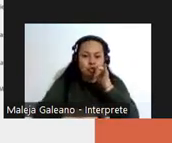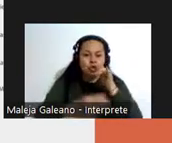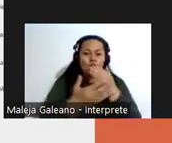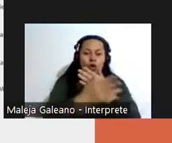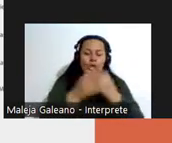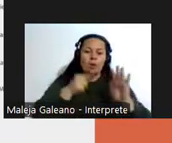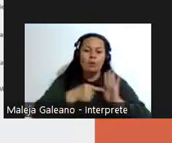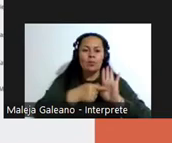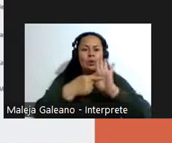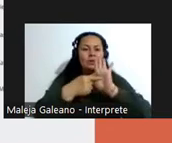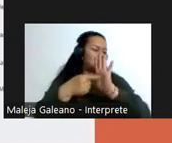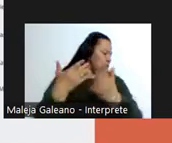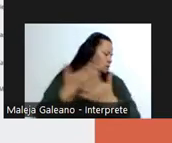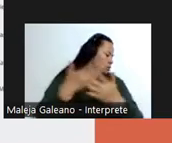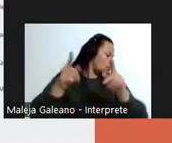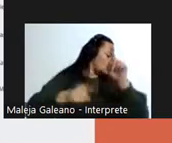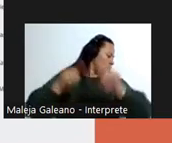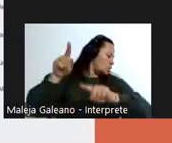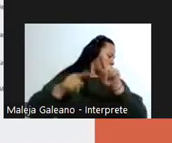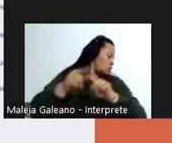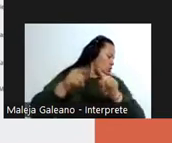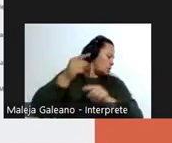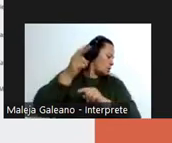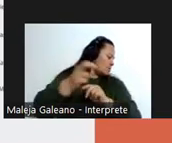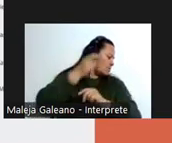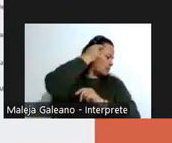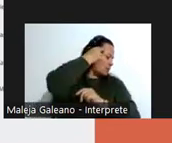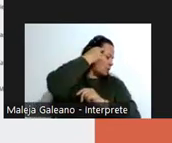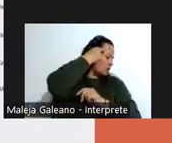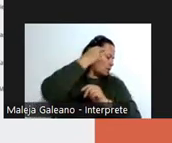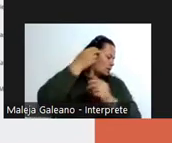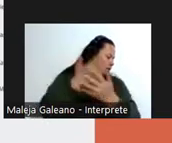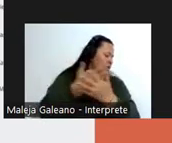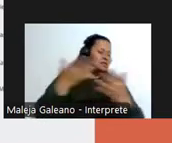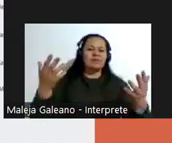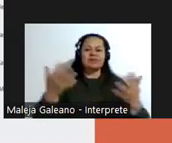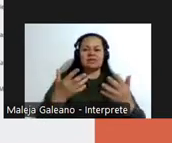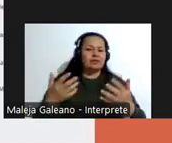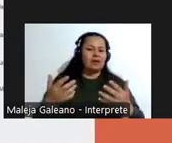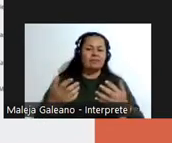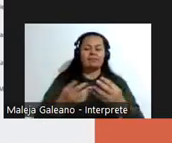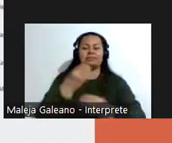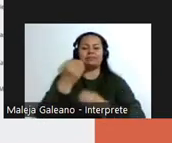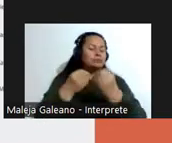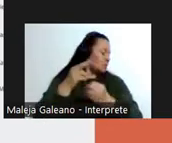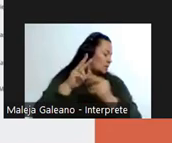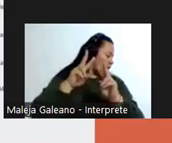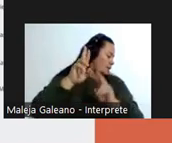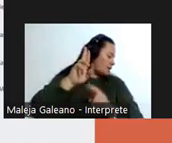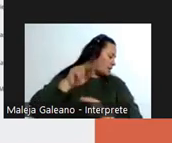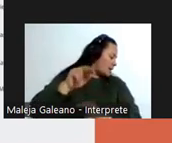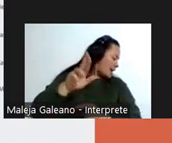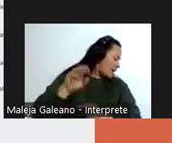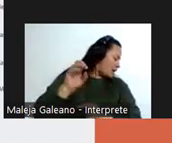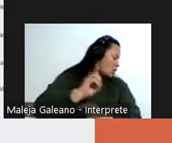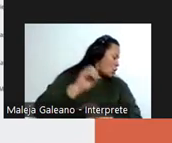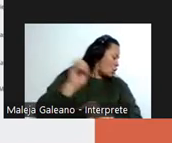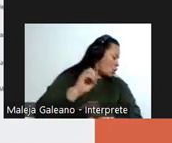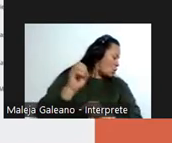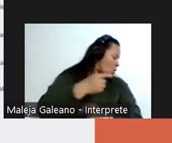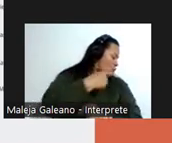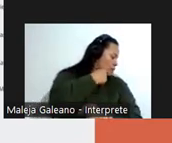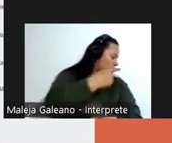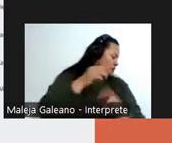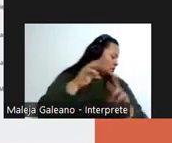de una memoria perceptiva. El cuerpo es un plano que difícilmente se puede mediar